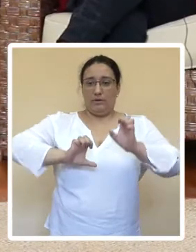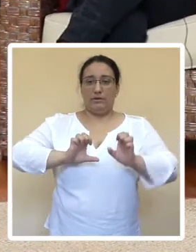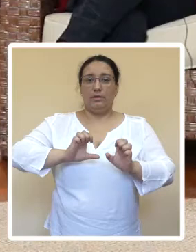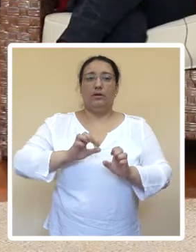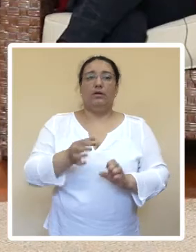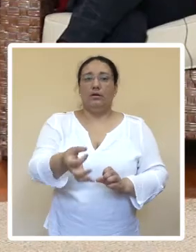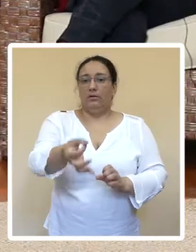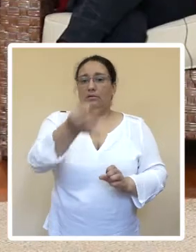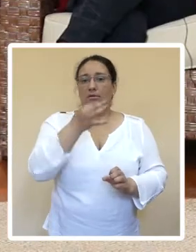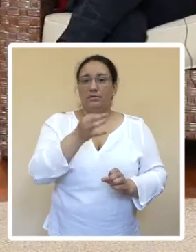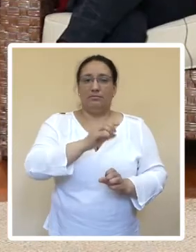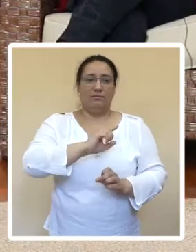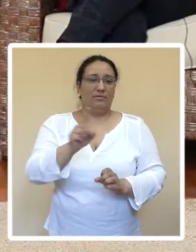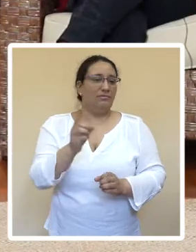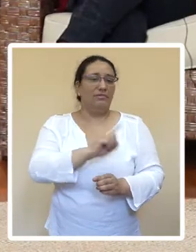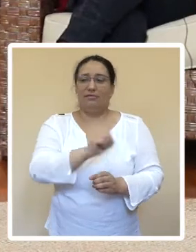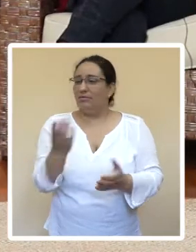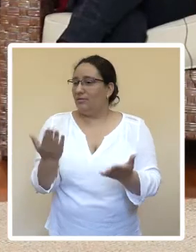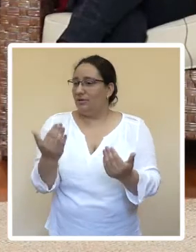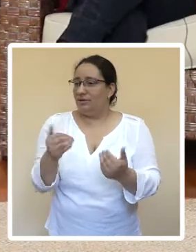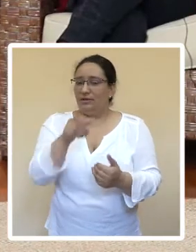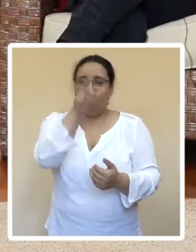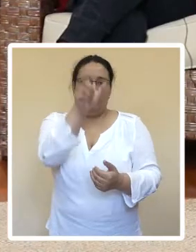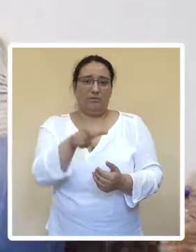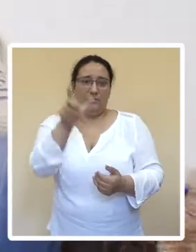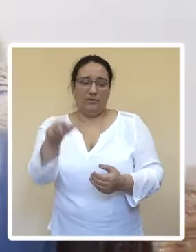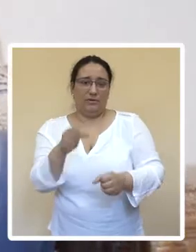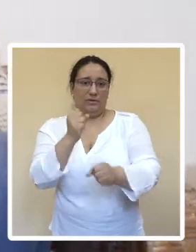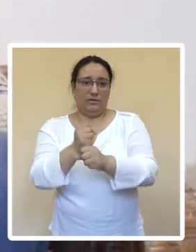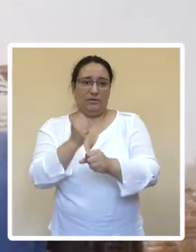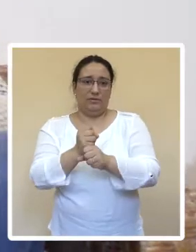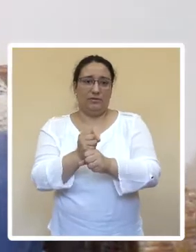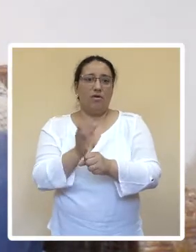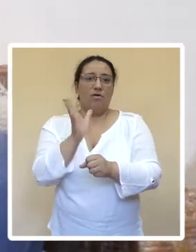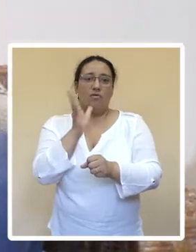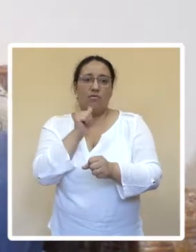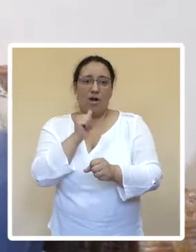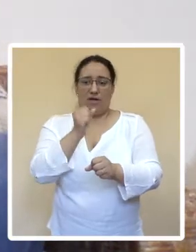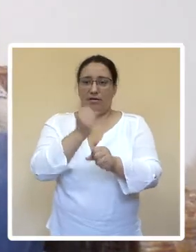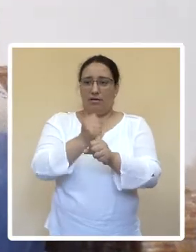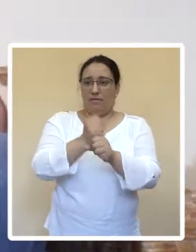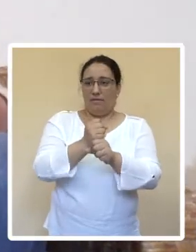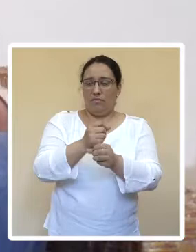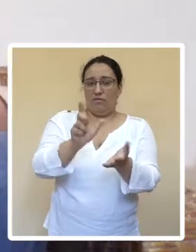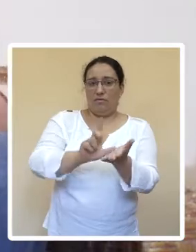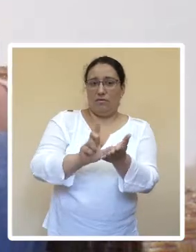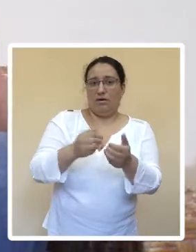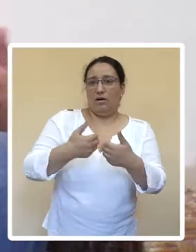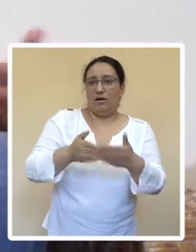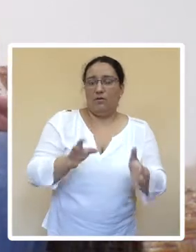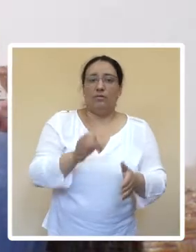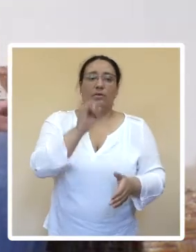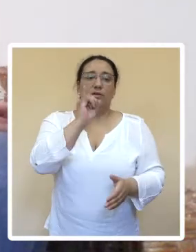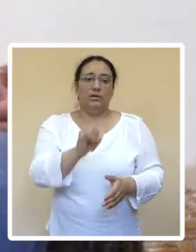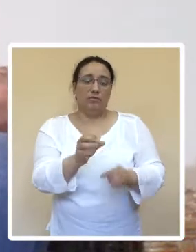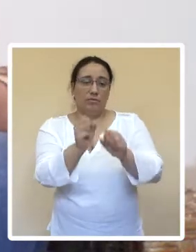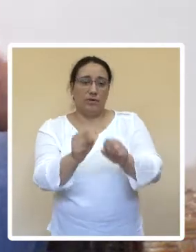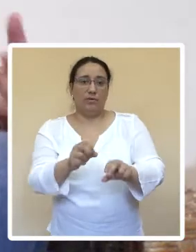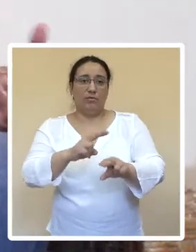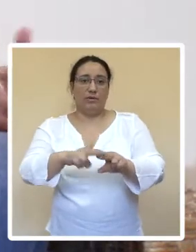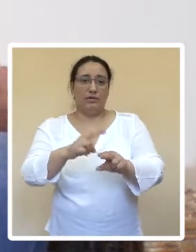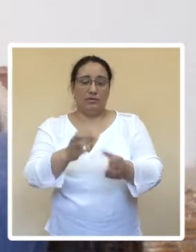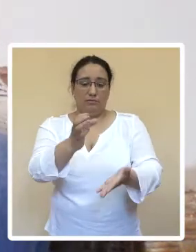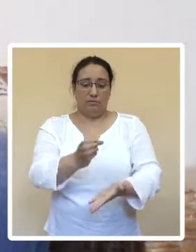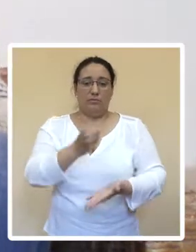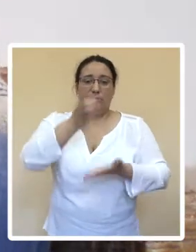no necesitamos personal, no tenemos cupo, no hay vacantes disponibles y nosotros sí queremos hacer la donación en plata. Ya